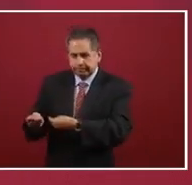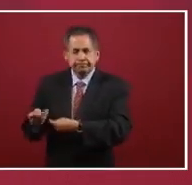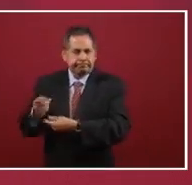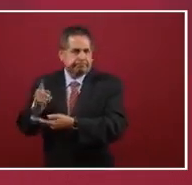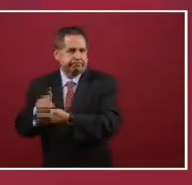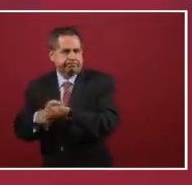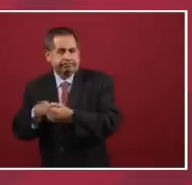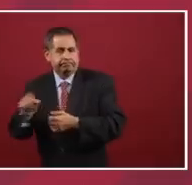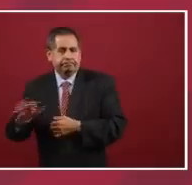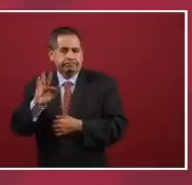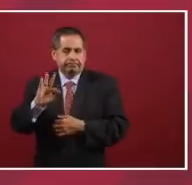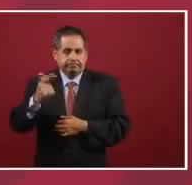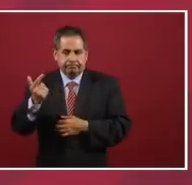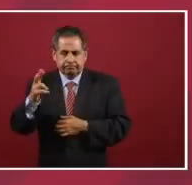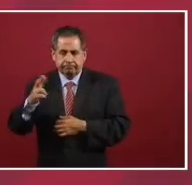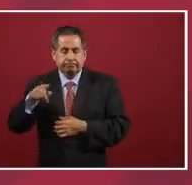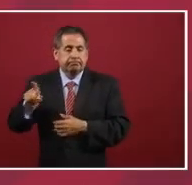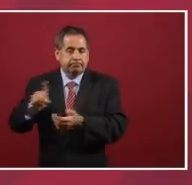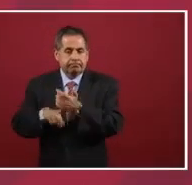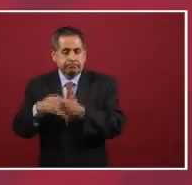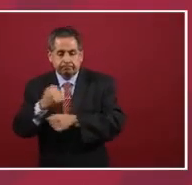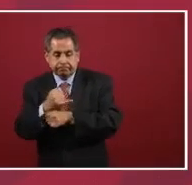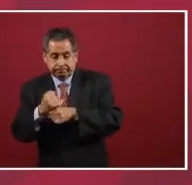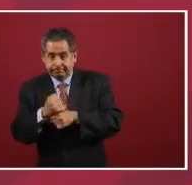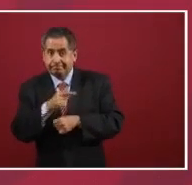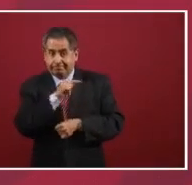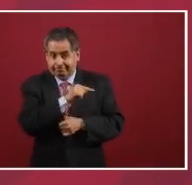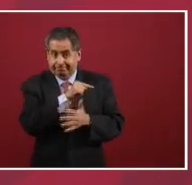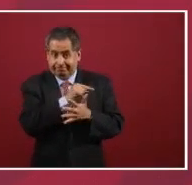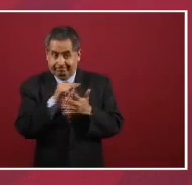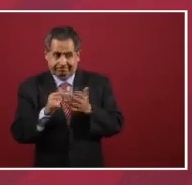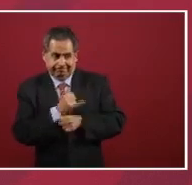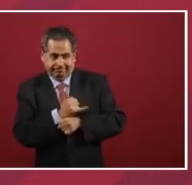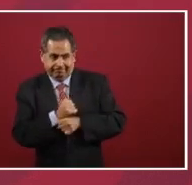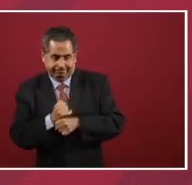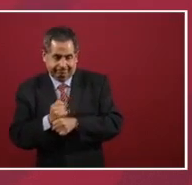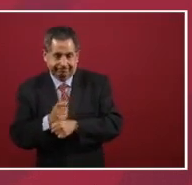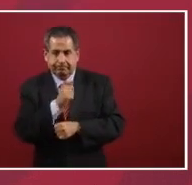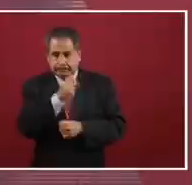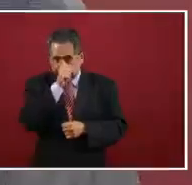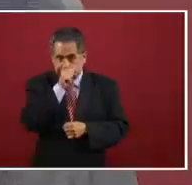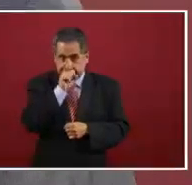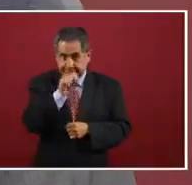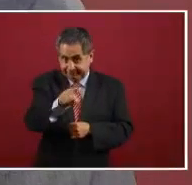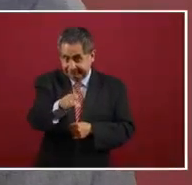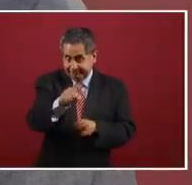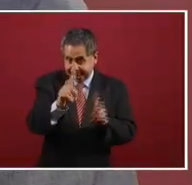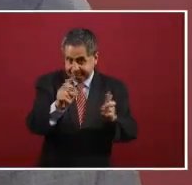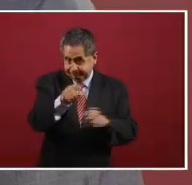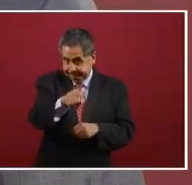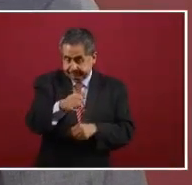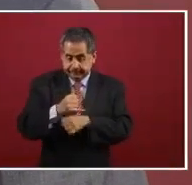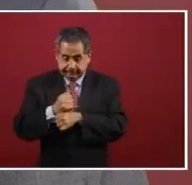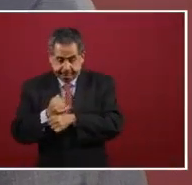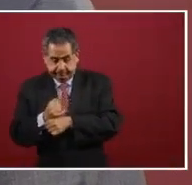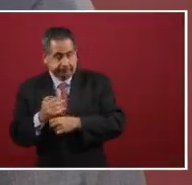Fiscalía tiene abiertas investigaciones en este caso